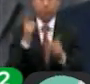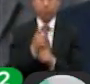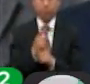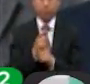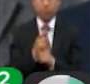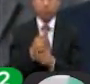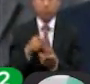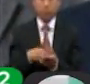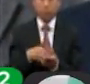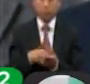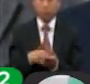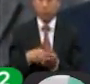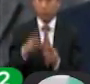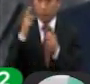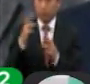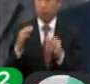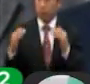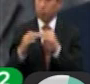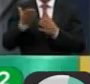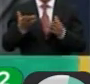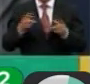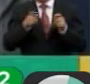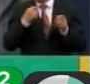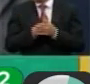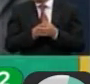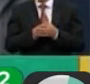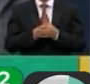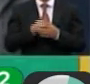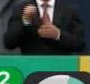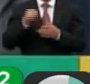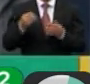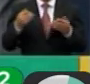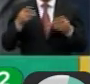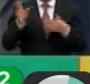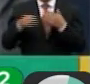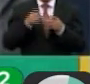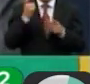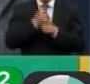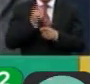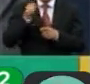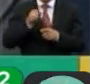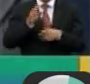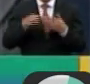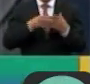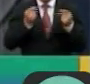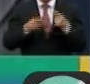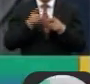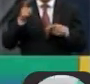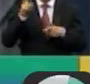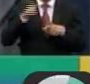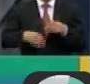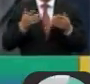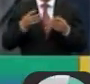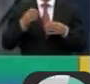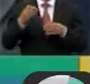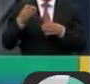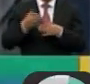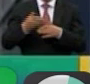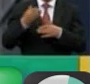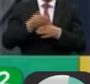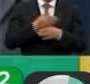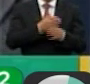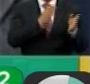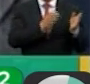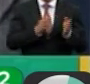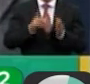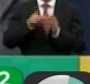ese sentido el respeto tiene que primar entre ambos pueblos. Si habría la capacidad, todos en uno, pero no se puede. Se va a ir programando y va a